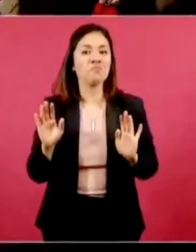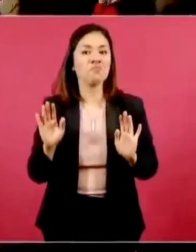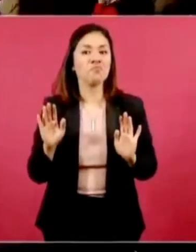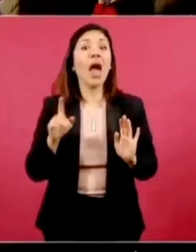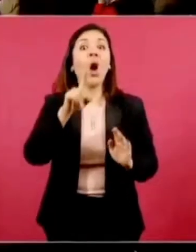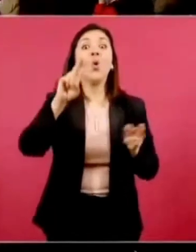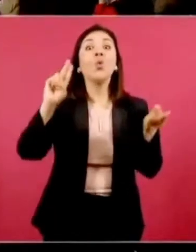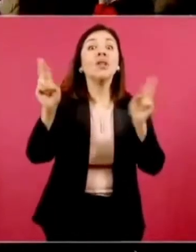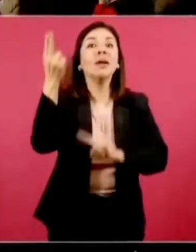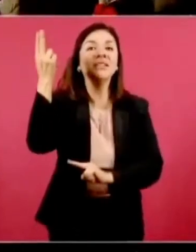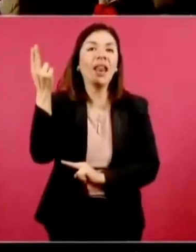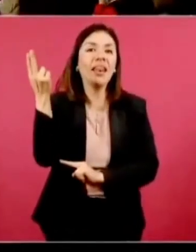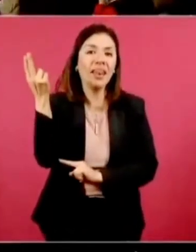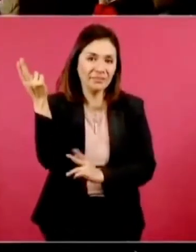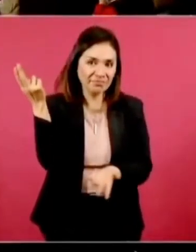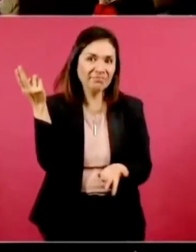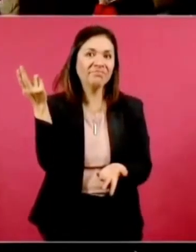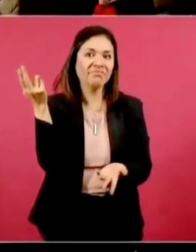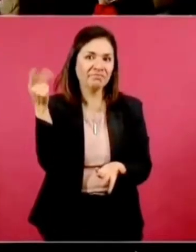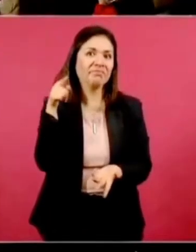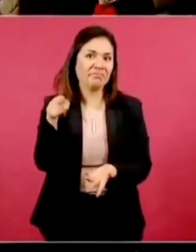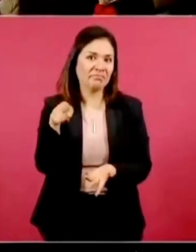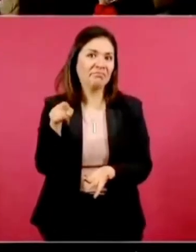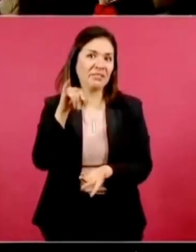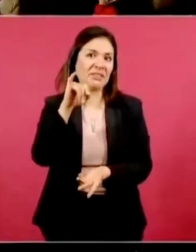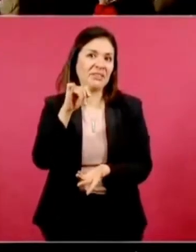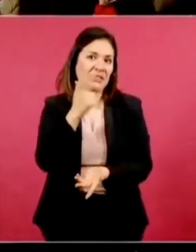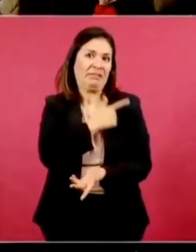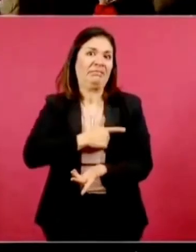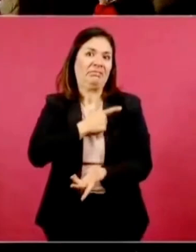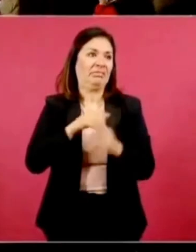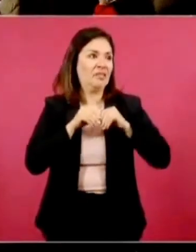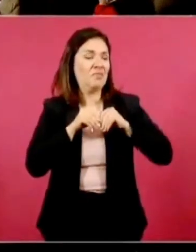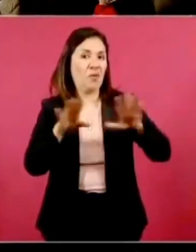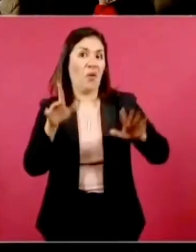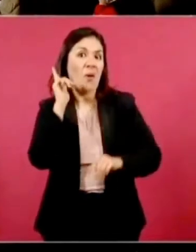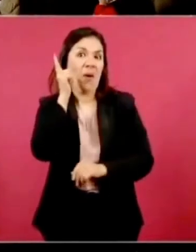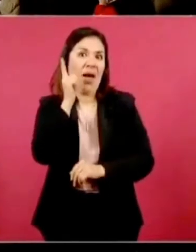el Universal, ¿cómo le encantaría poderlo hacer?